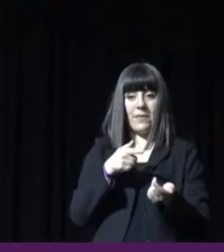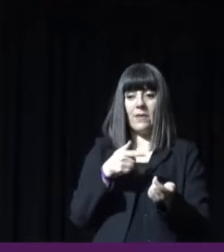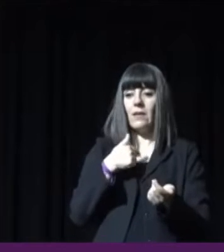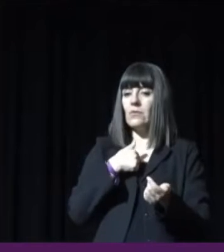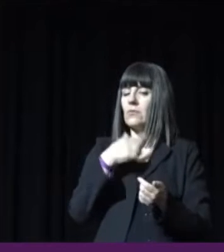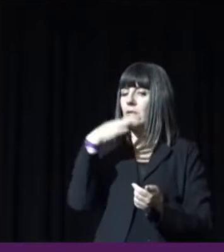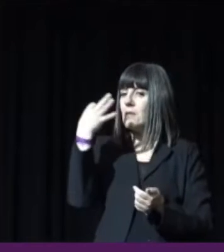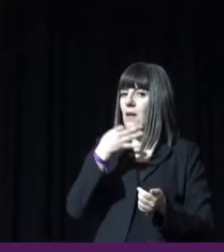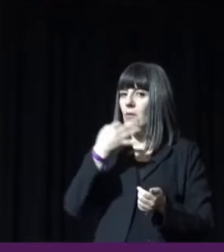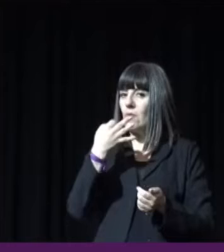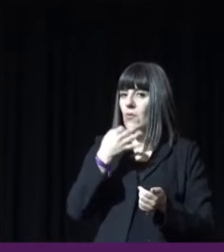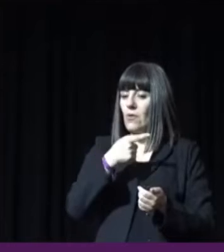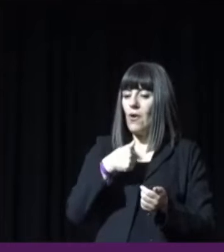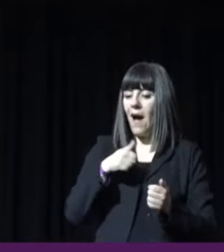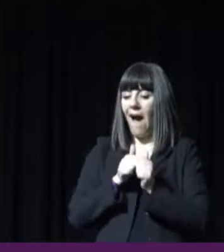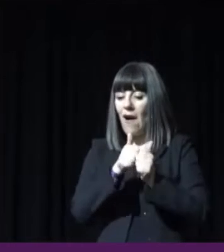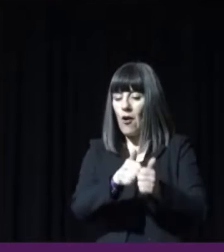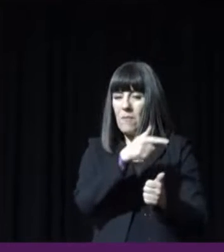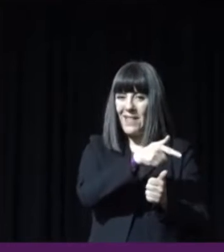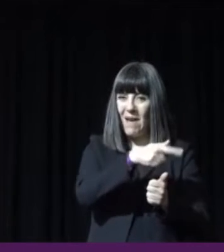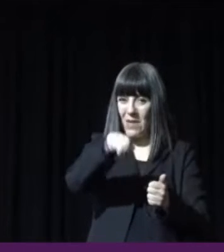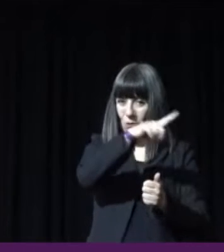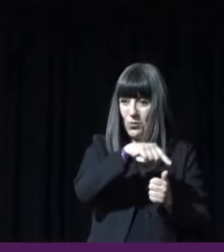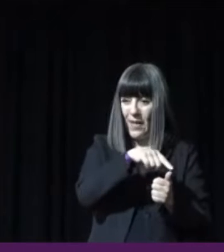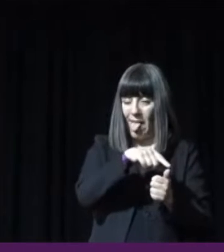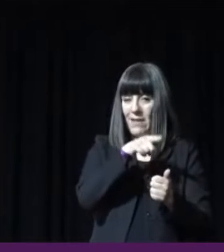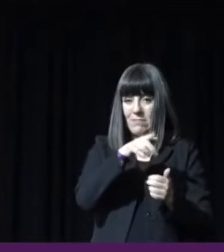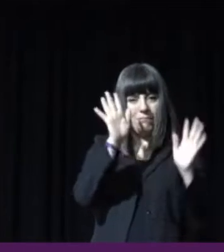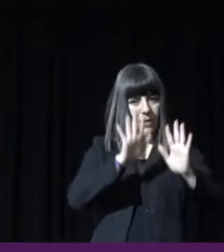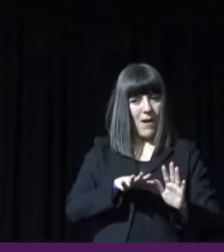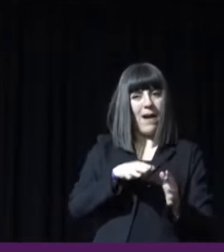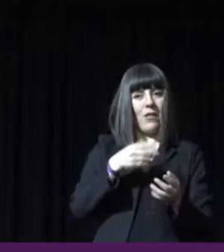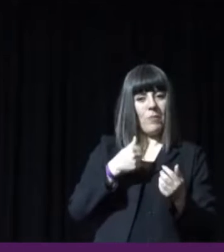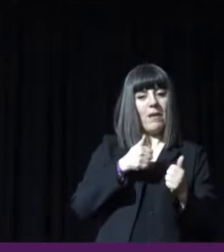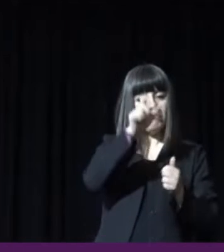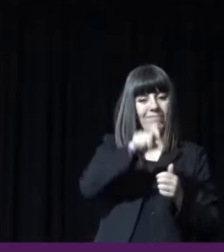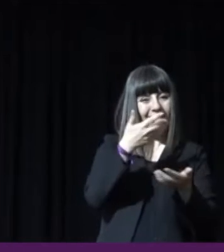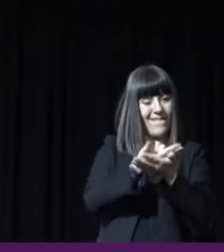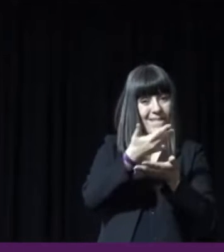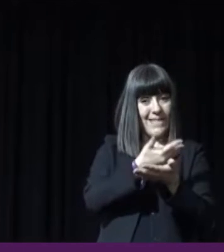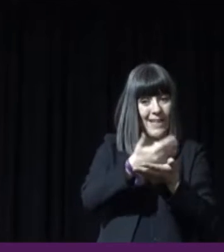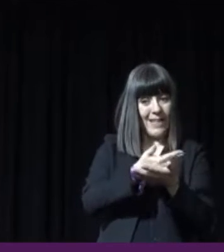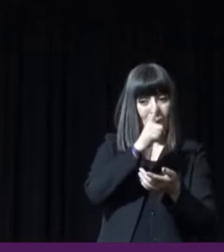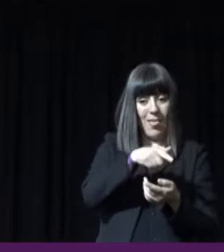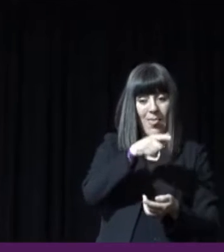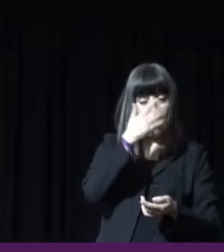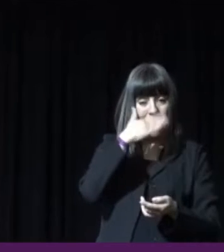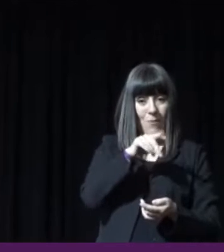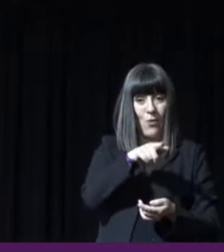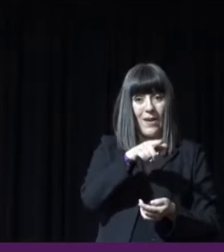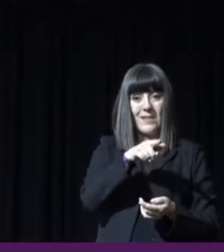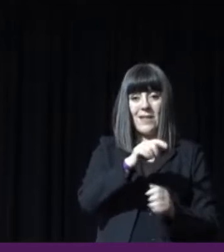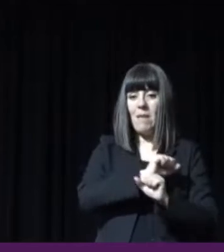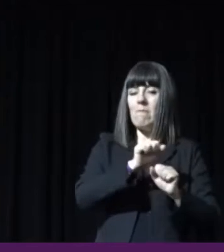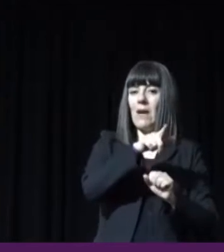estoy convencido que ese acompañamiento que ustedes se están preparando para hacer va a tener un impacto muy grande en la vida, porque lo